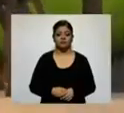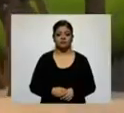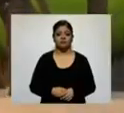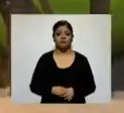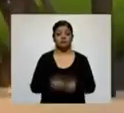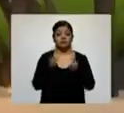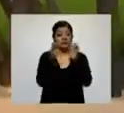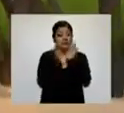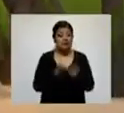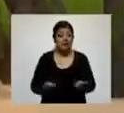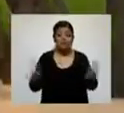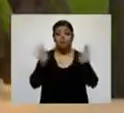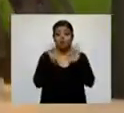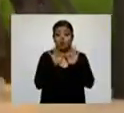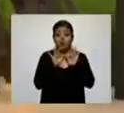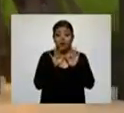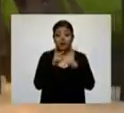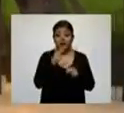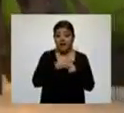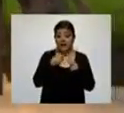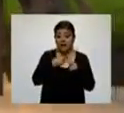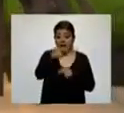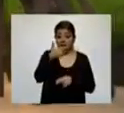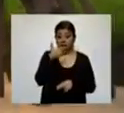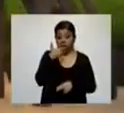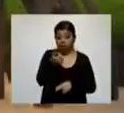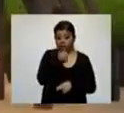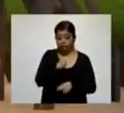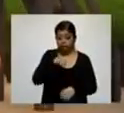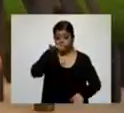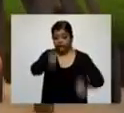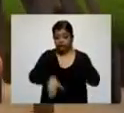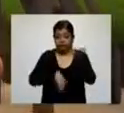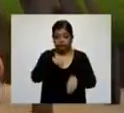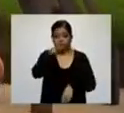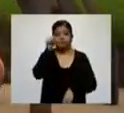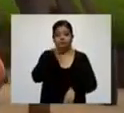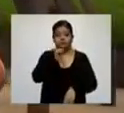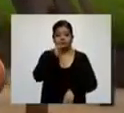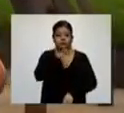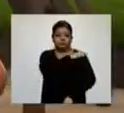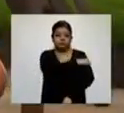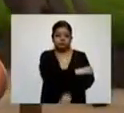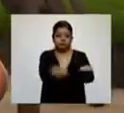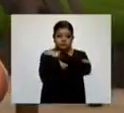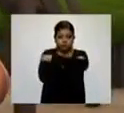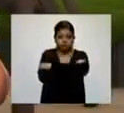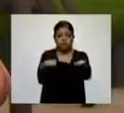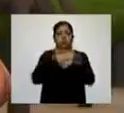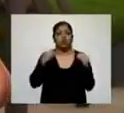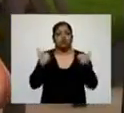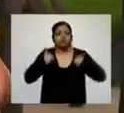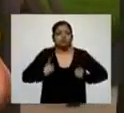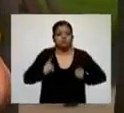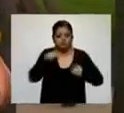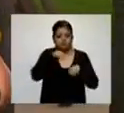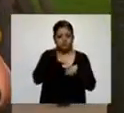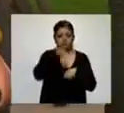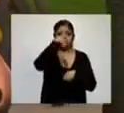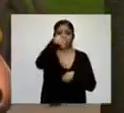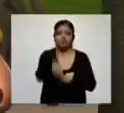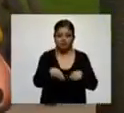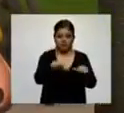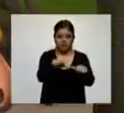Es muy importante que hasta que nades muy bien, te pongas siempre tus manguitos o chaleco hinchable antes de darte un chapuzón.